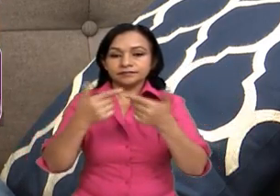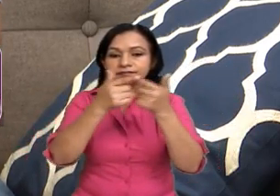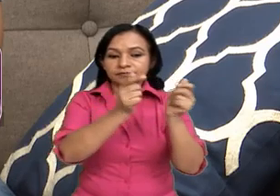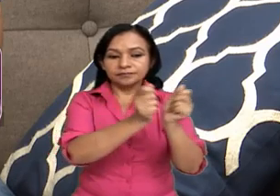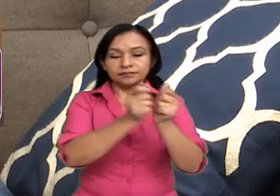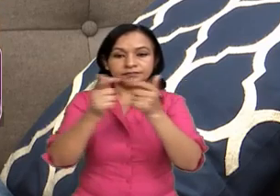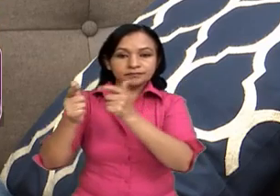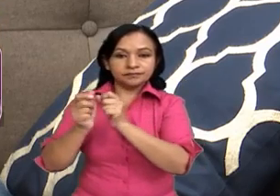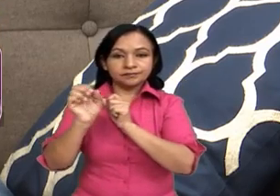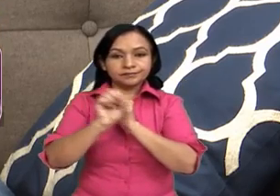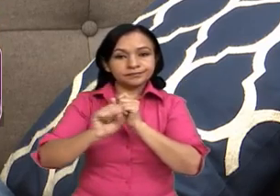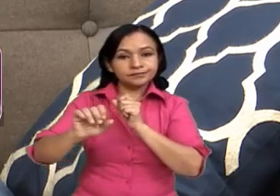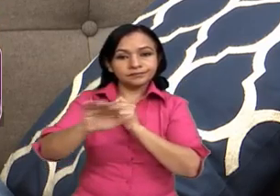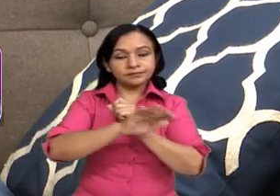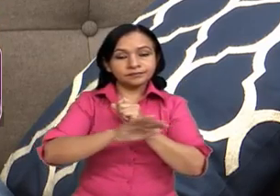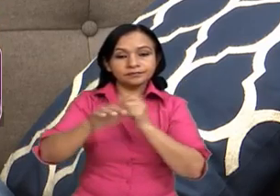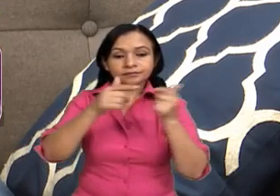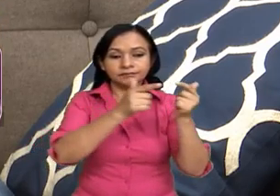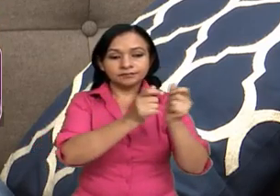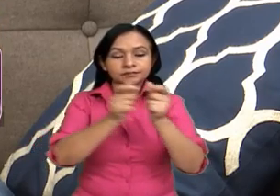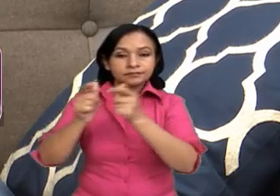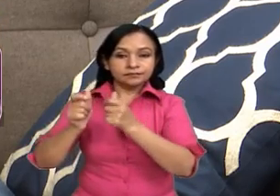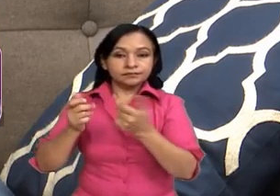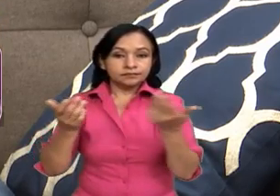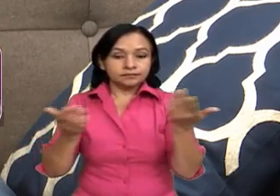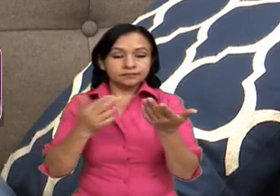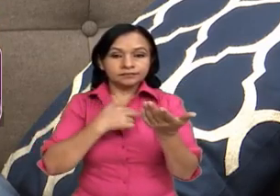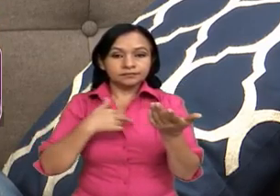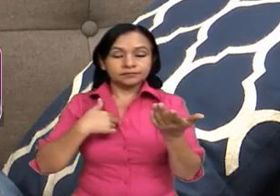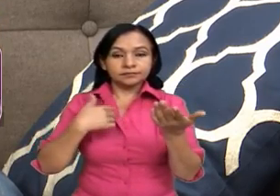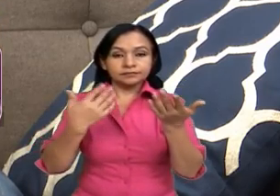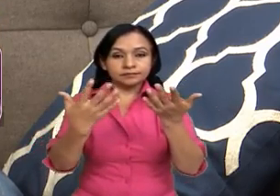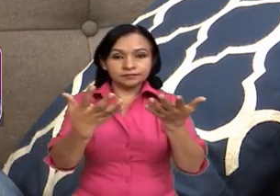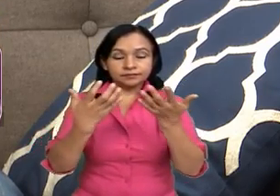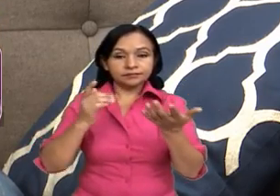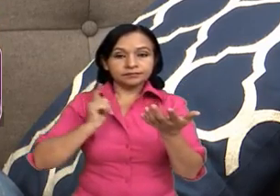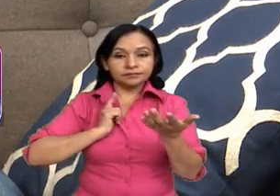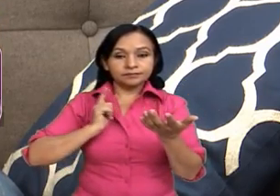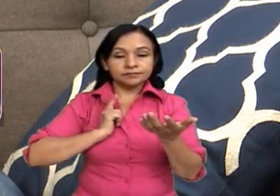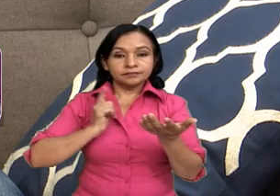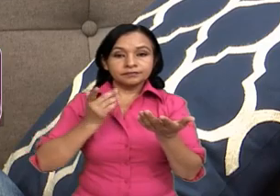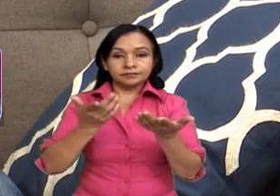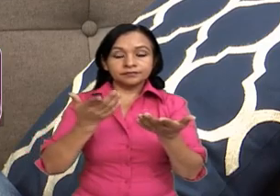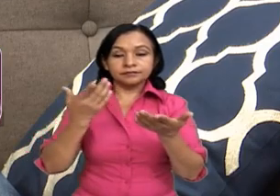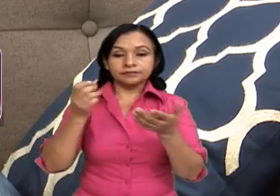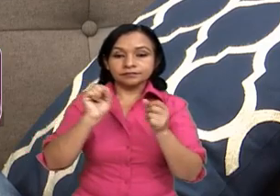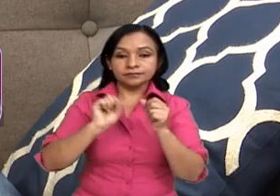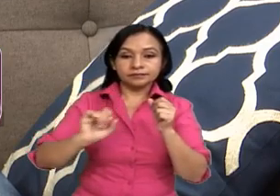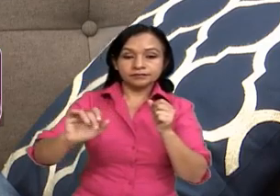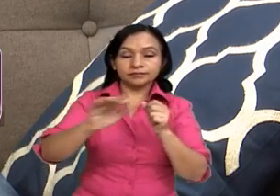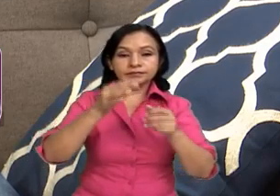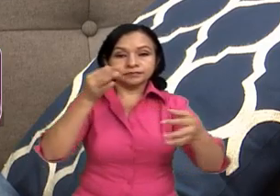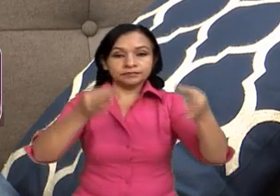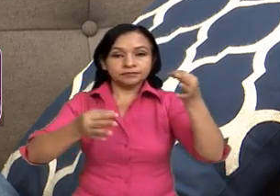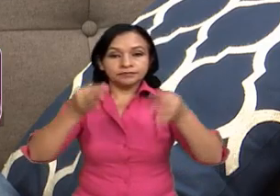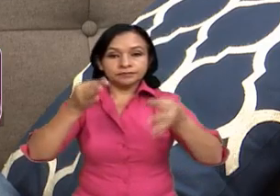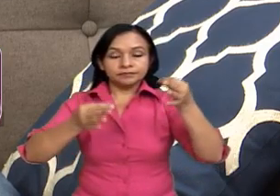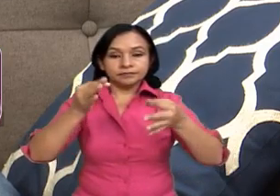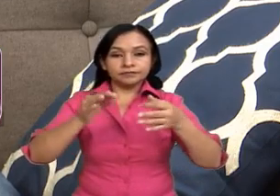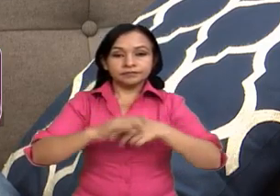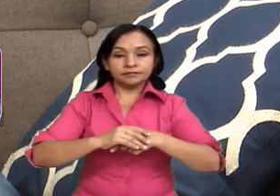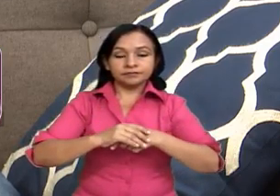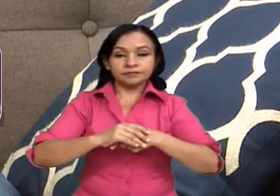sociales, lo que los movimientos sindicales pretenden alcanzar, ¿no? Una conquista de una sociedad más justa, la distribución de la